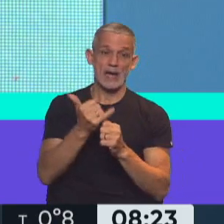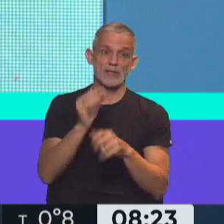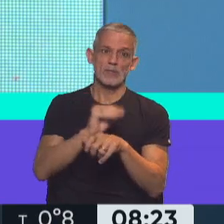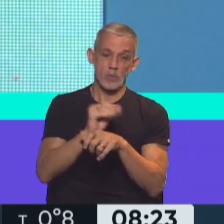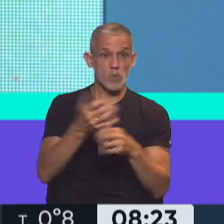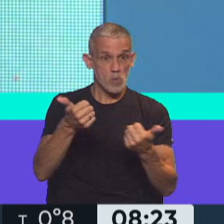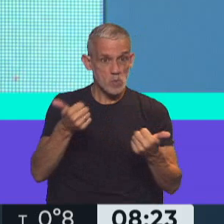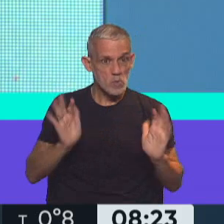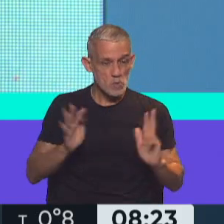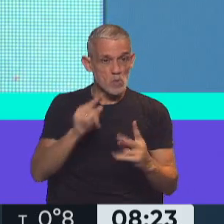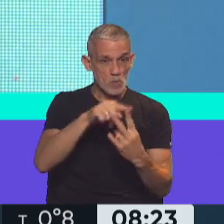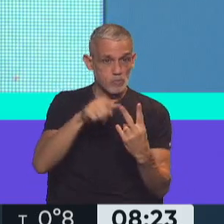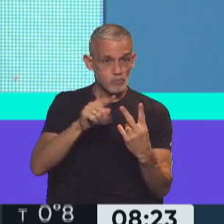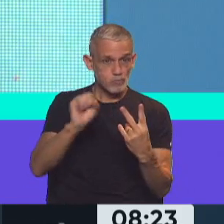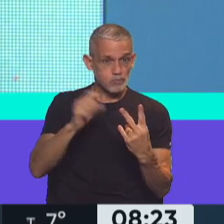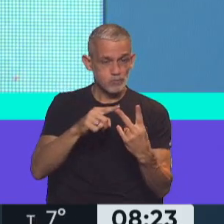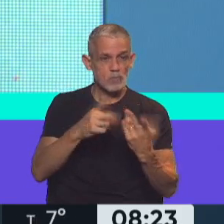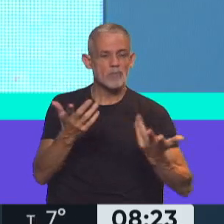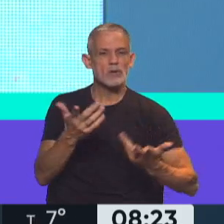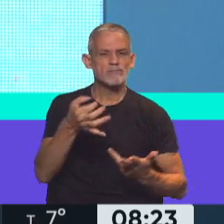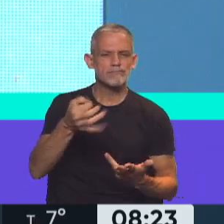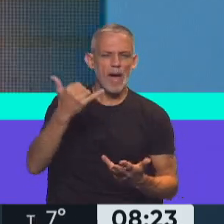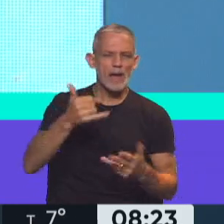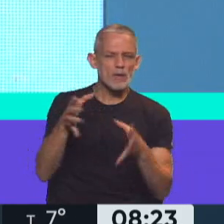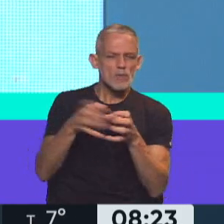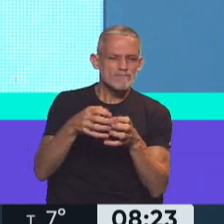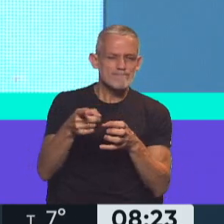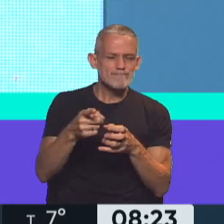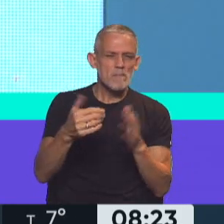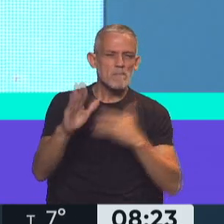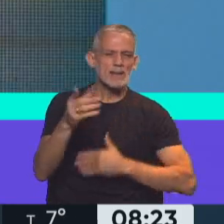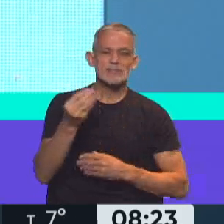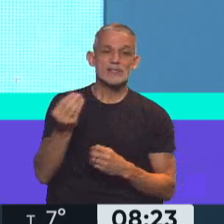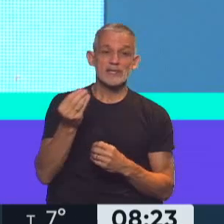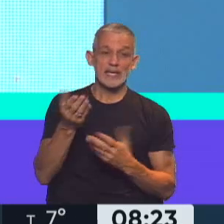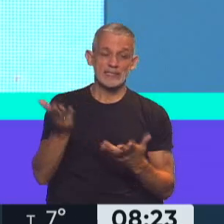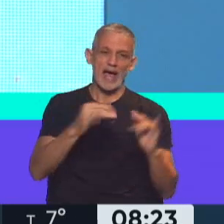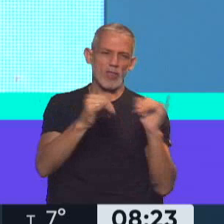muy buenas, pero la realidad es que hay un grupo que es sobre todo los